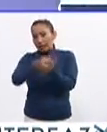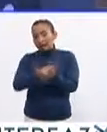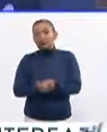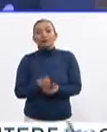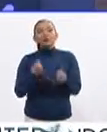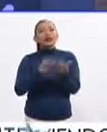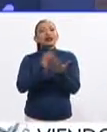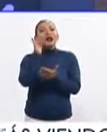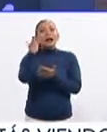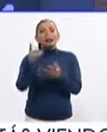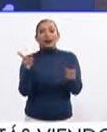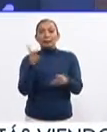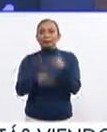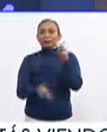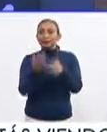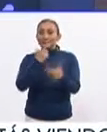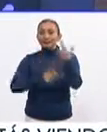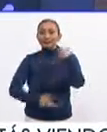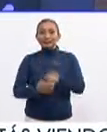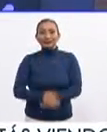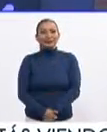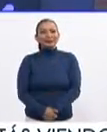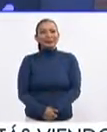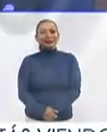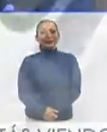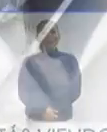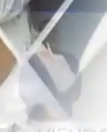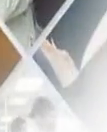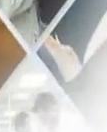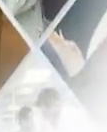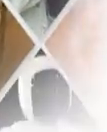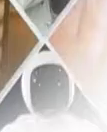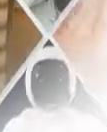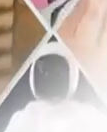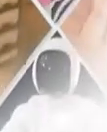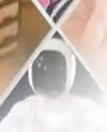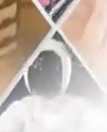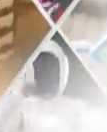Gracias, muchísimas gracias. Vamos a hacer una breve pausa, regresamos.